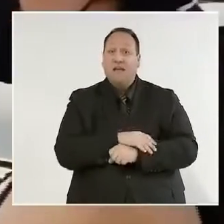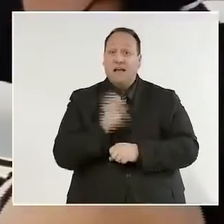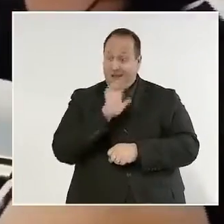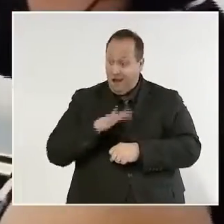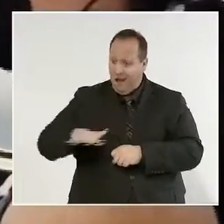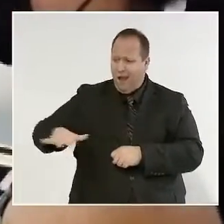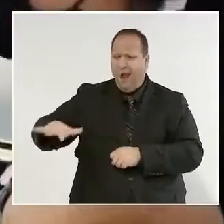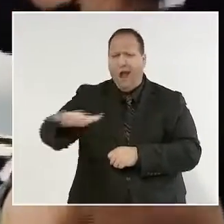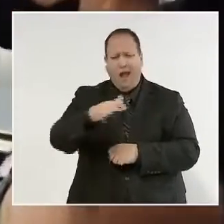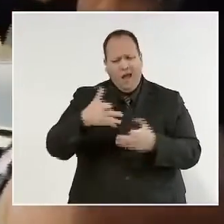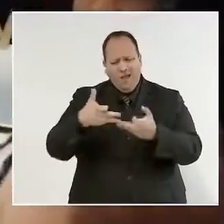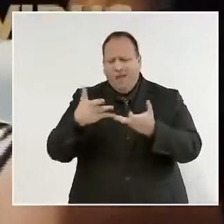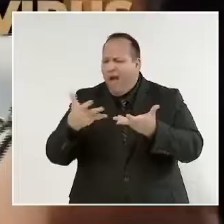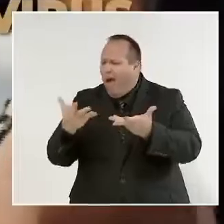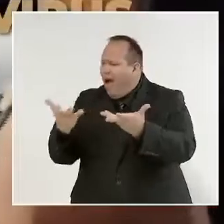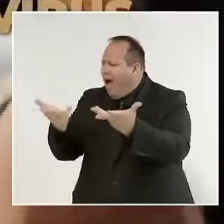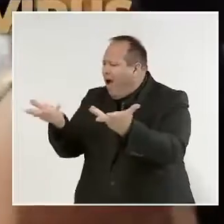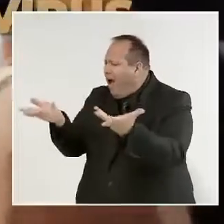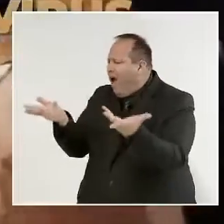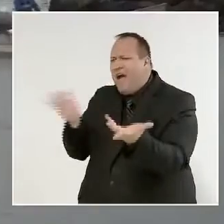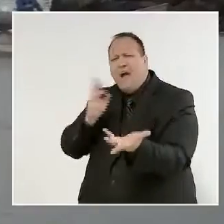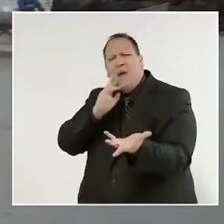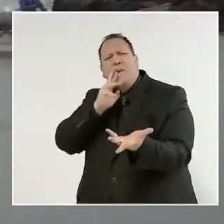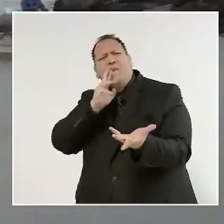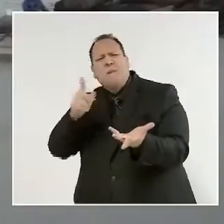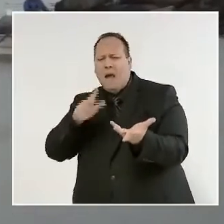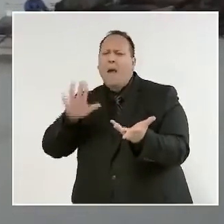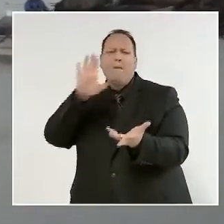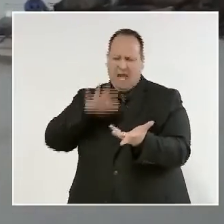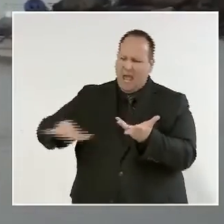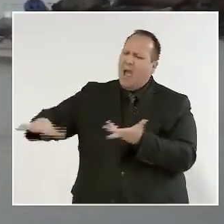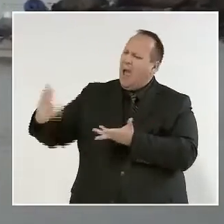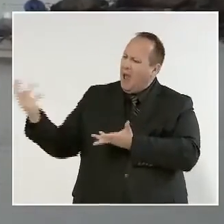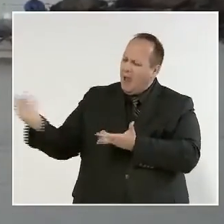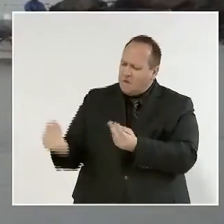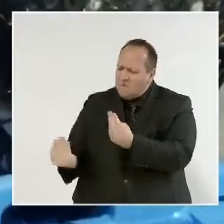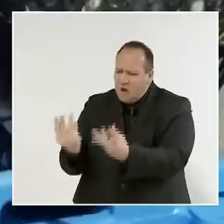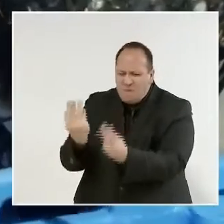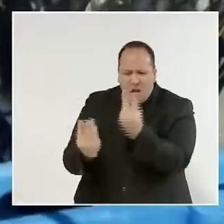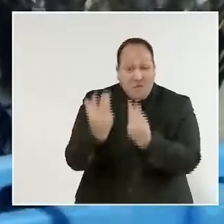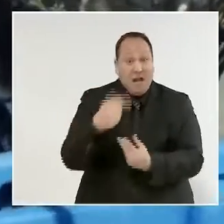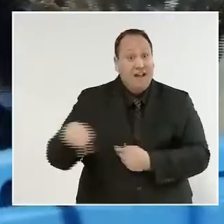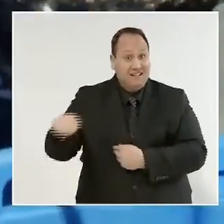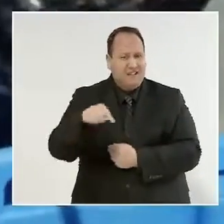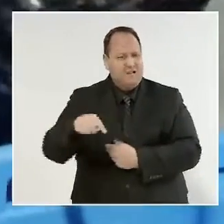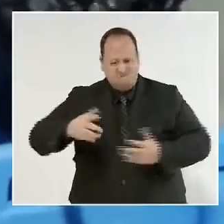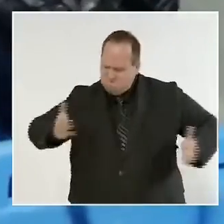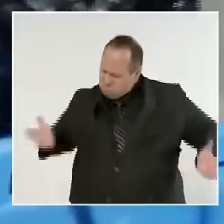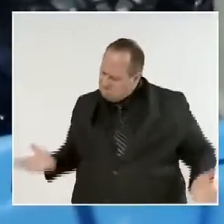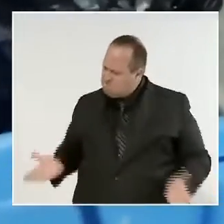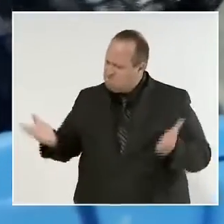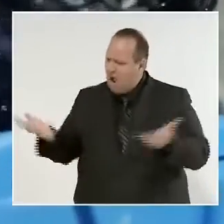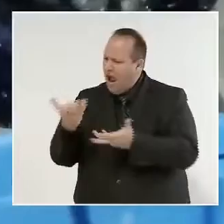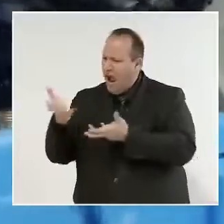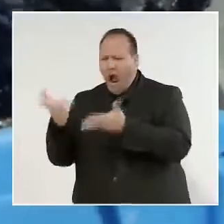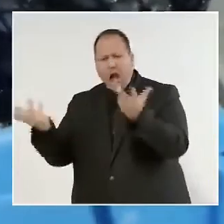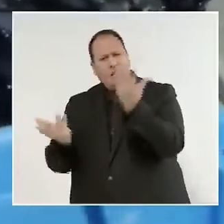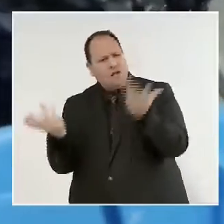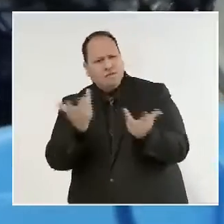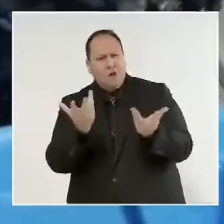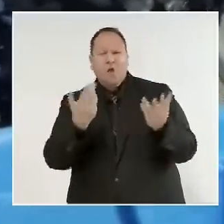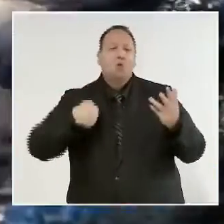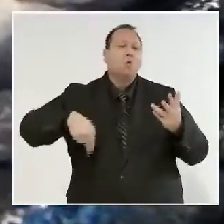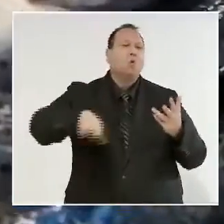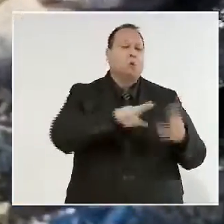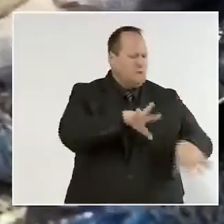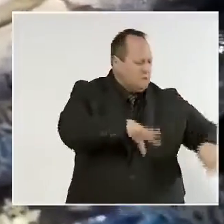360,203 dosis de la vacuna contra el coronavirus. Ensenada es una tierra donde se produce lo mejor de Baja California.